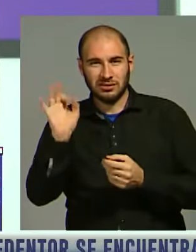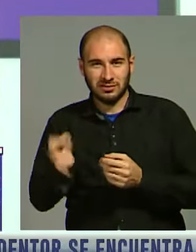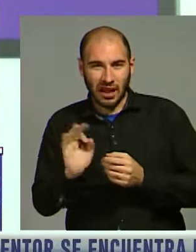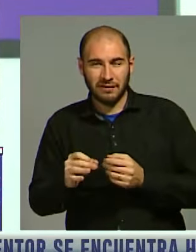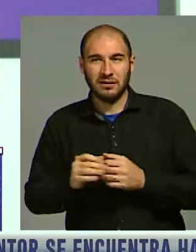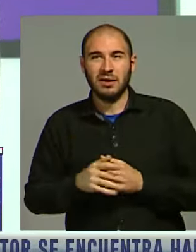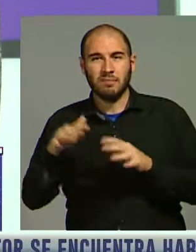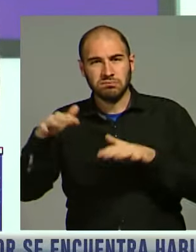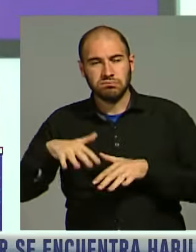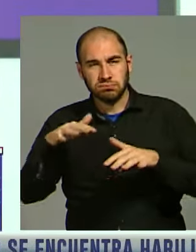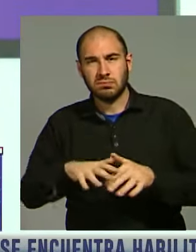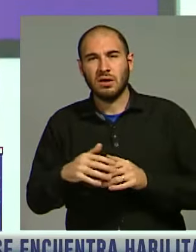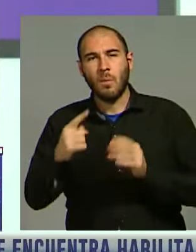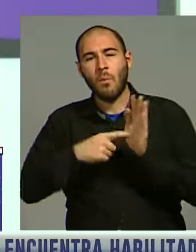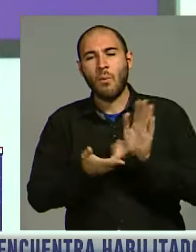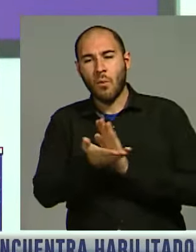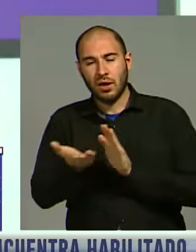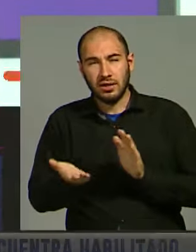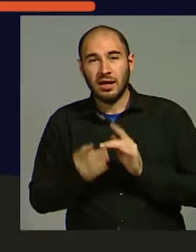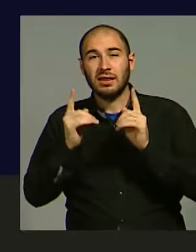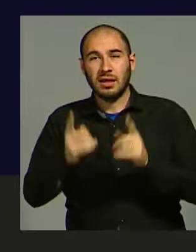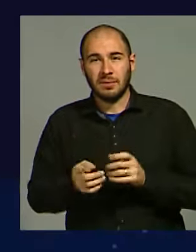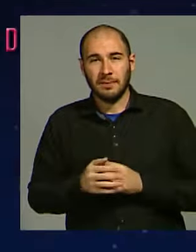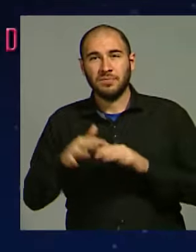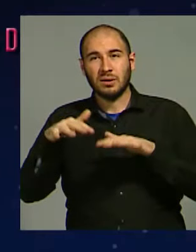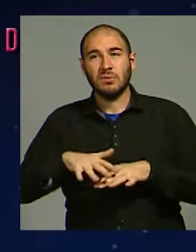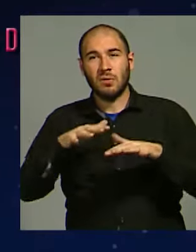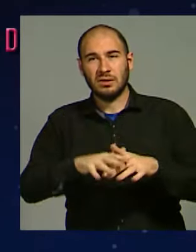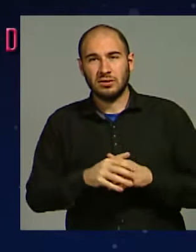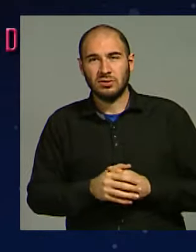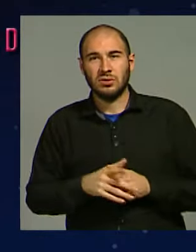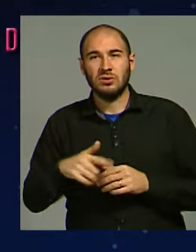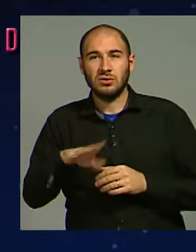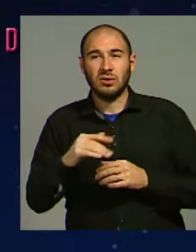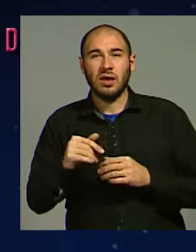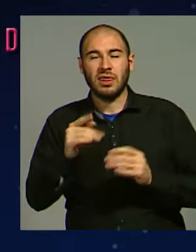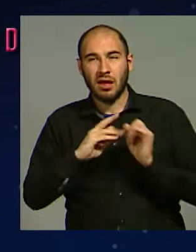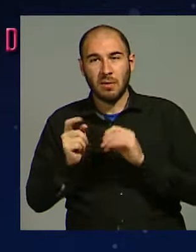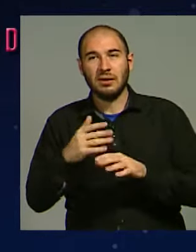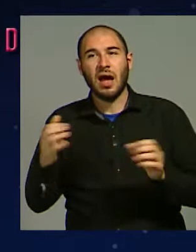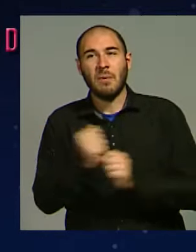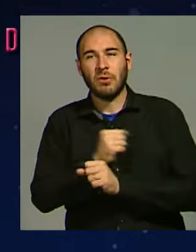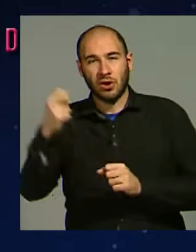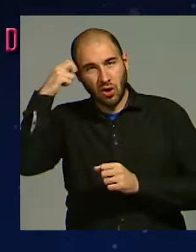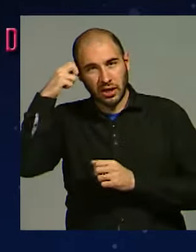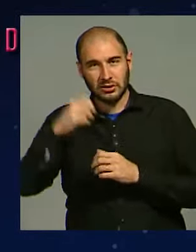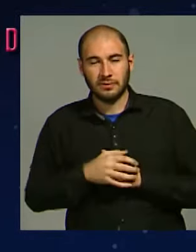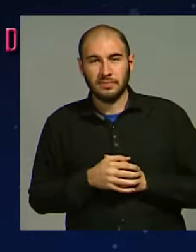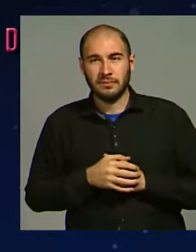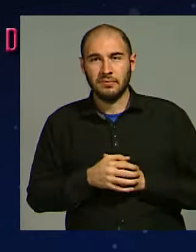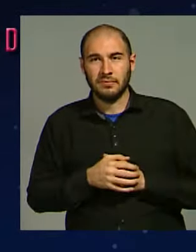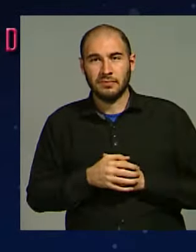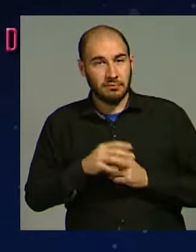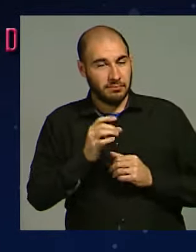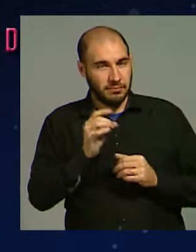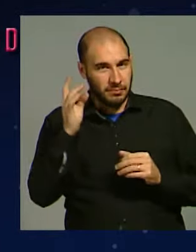la movilización, que ha sido la visibilización y que va a ser la movilización la que permita que esto se debata y se apruebe en el Congreso. Bueno, por eso,